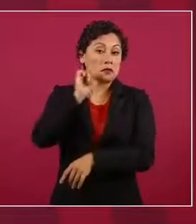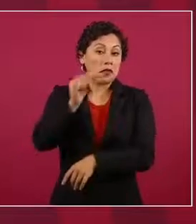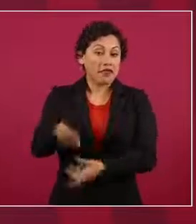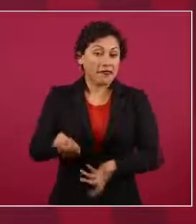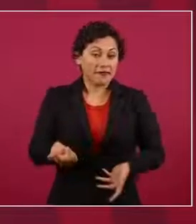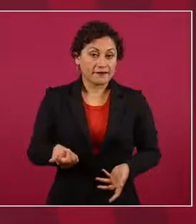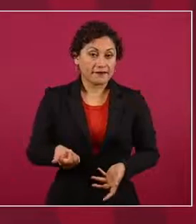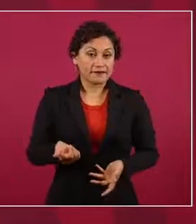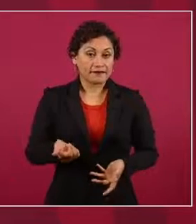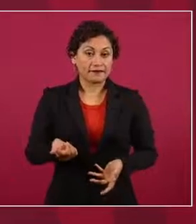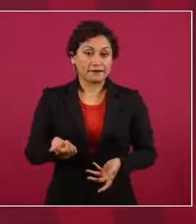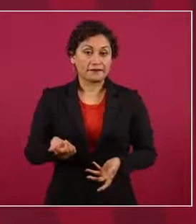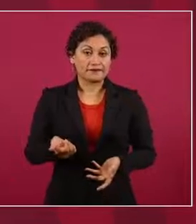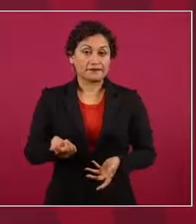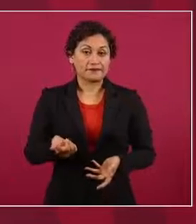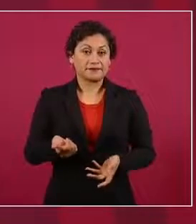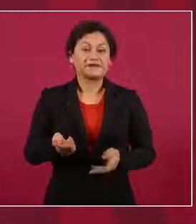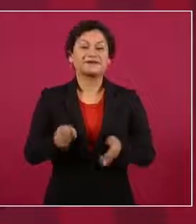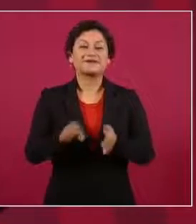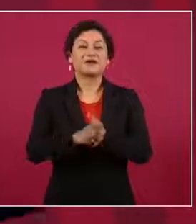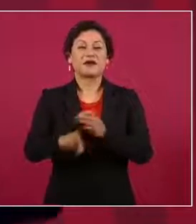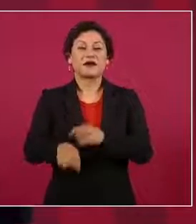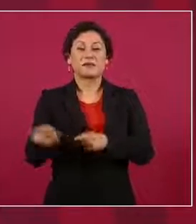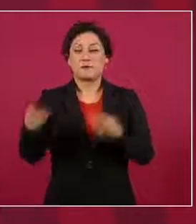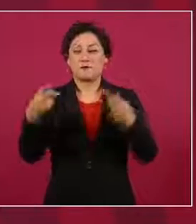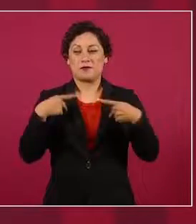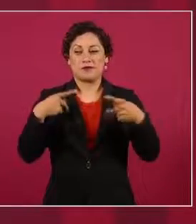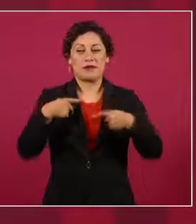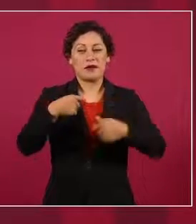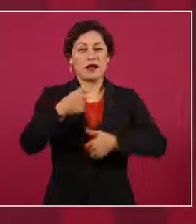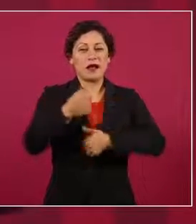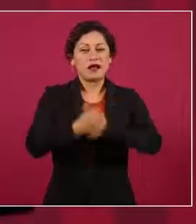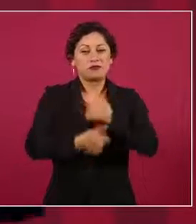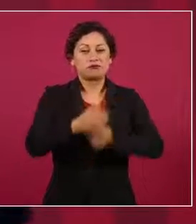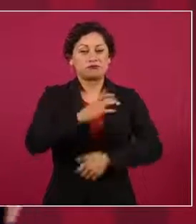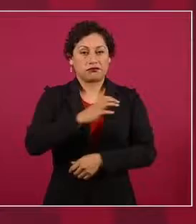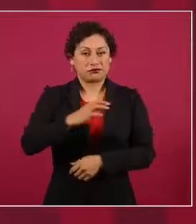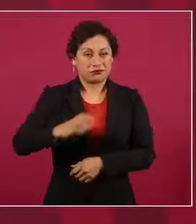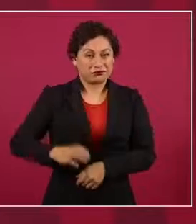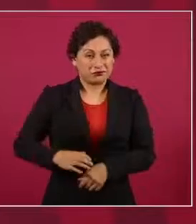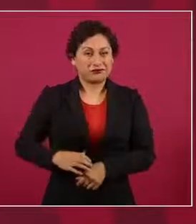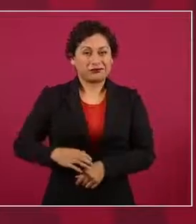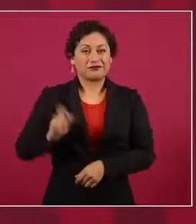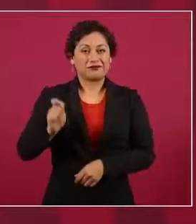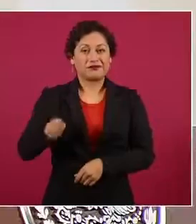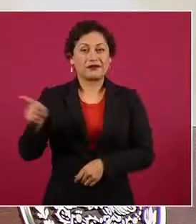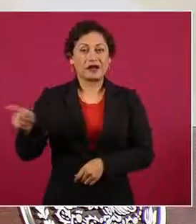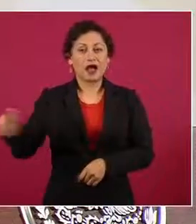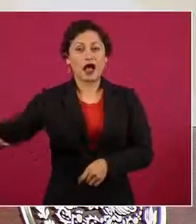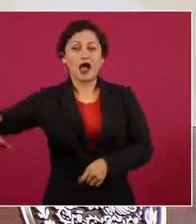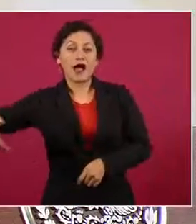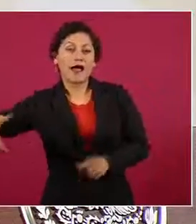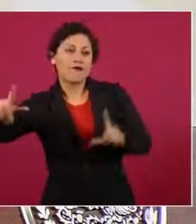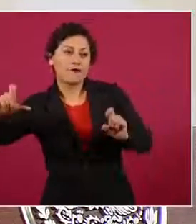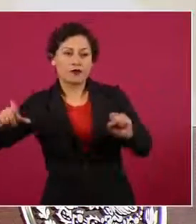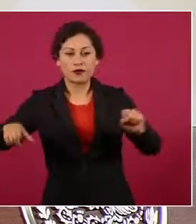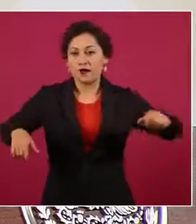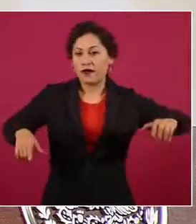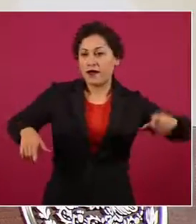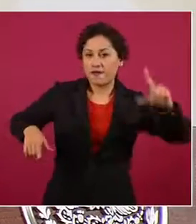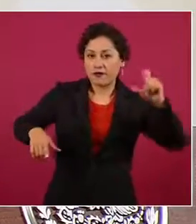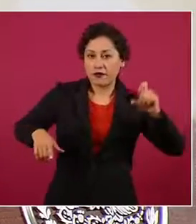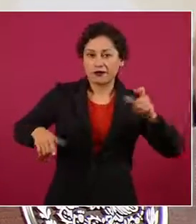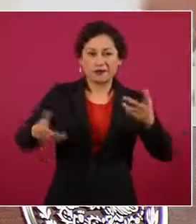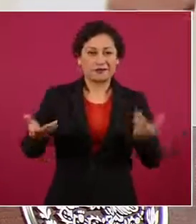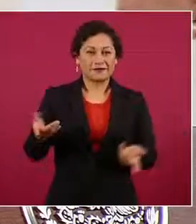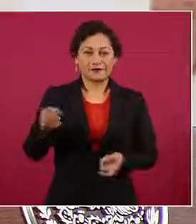riéndose y abrazando y haciendo campaña no sale, es